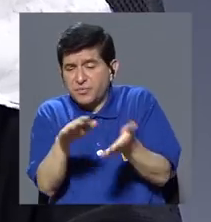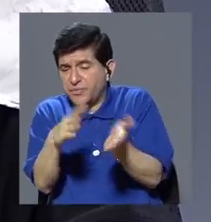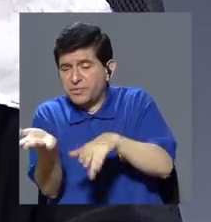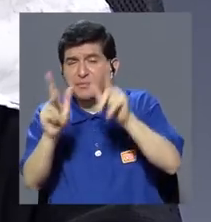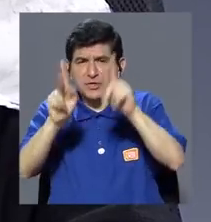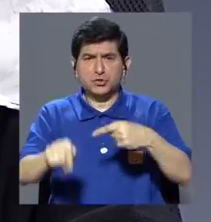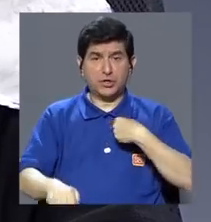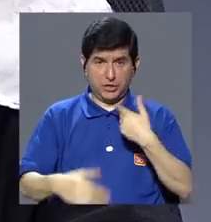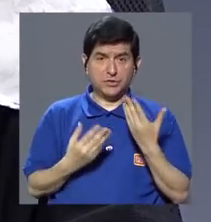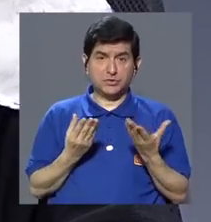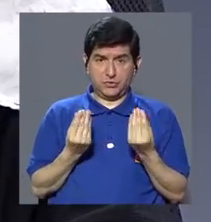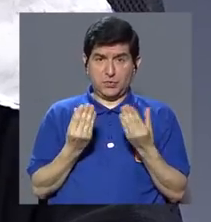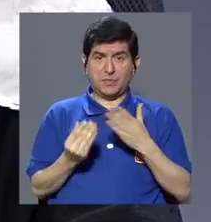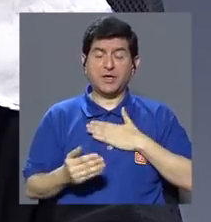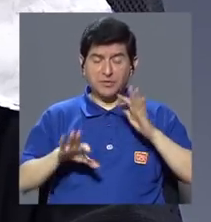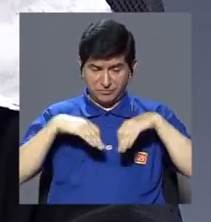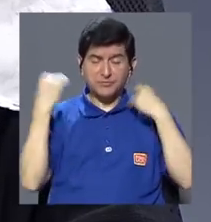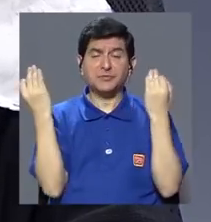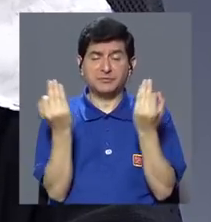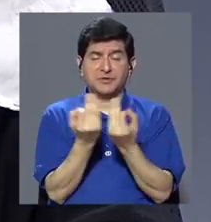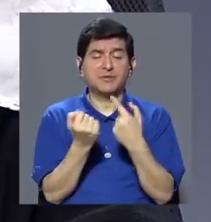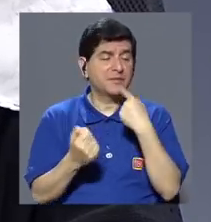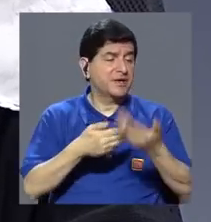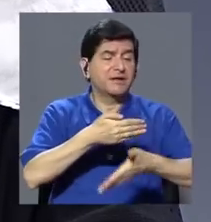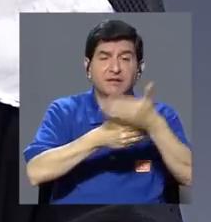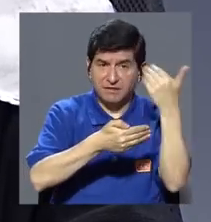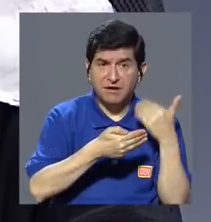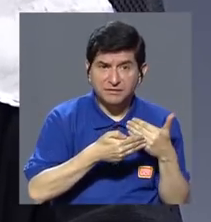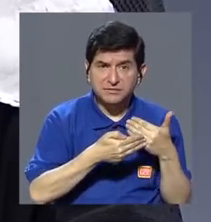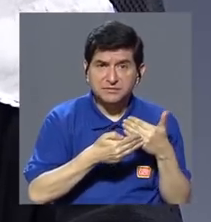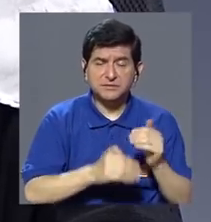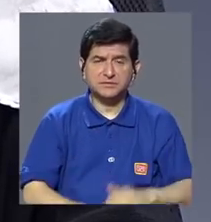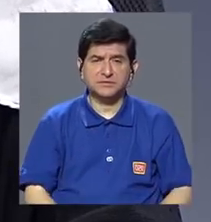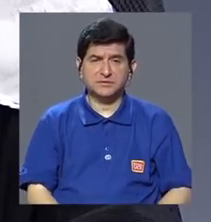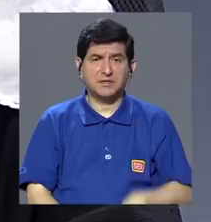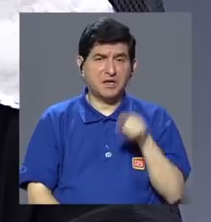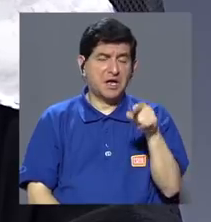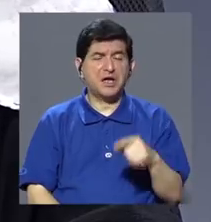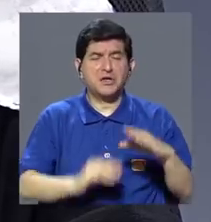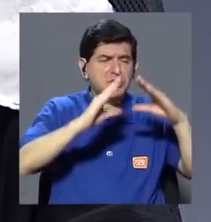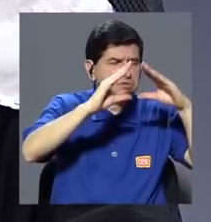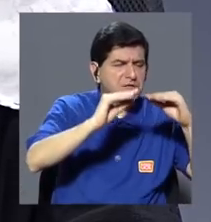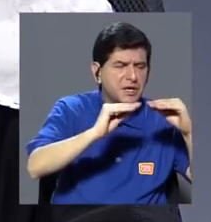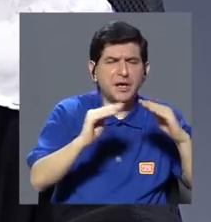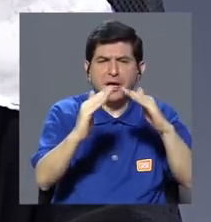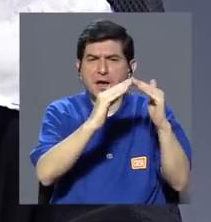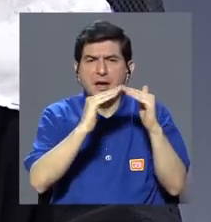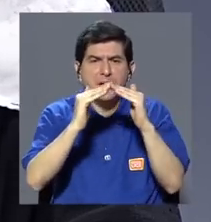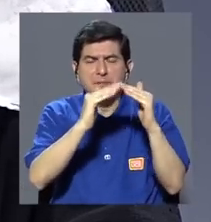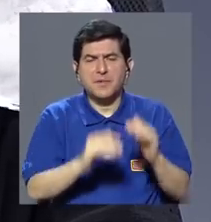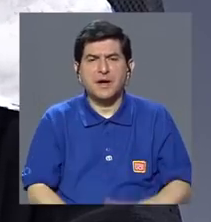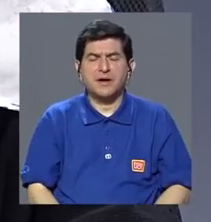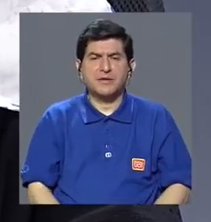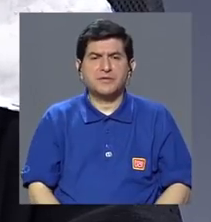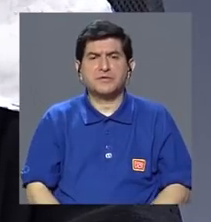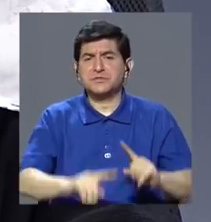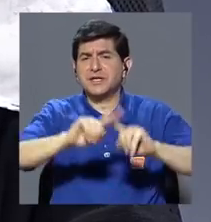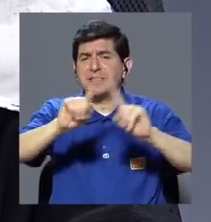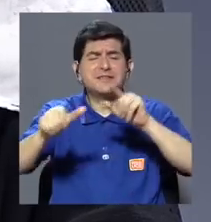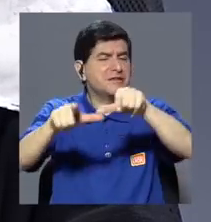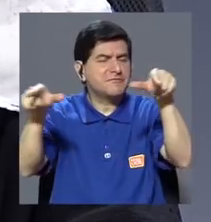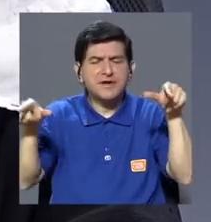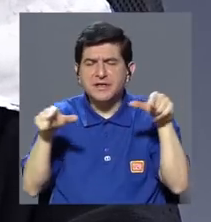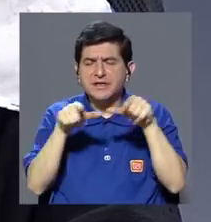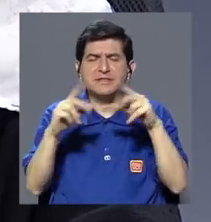hecho yo siento miedo por mi familia como te decía anteriormente ellos andan en las noches nos bajaron las presidenciales en el reparto en todas